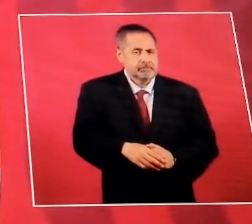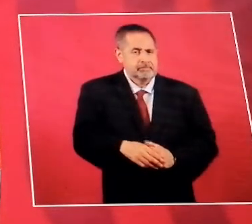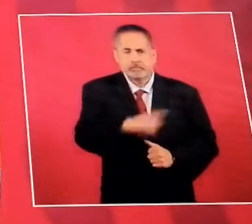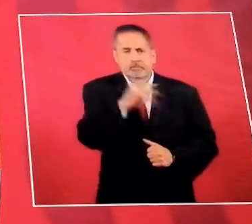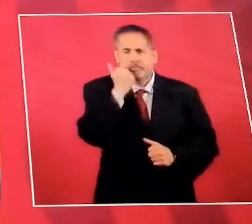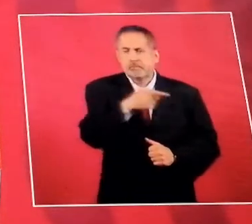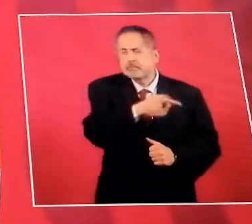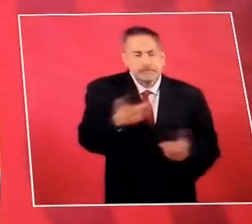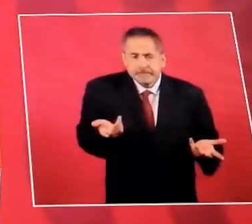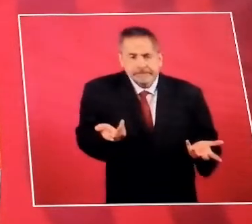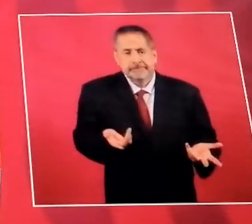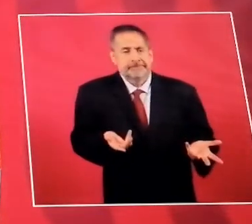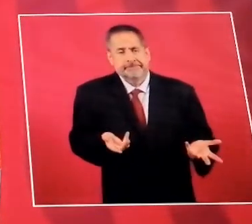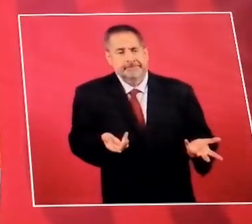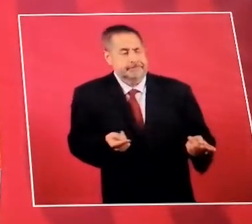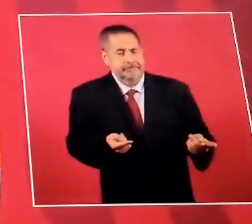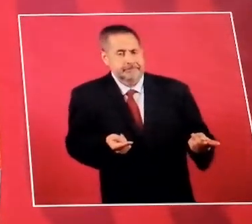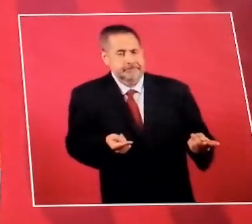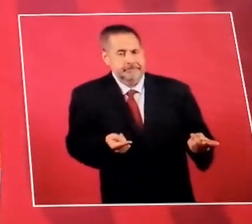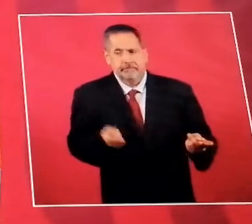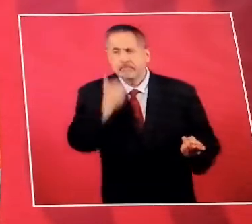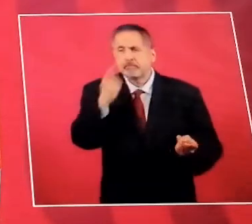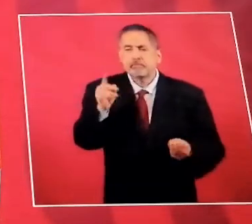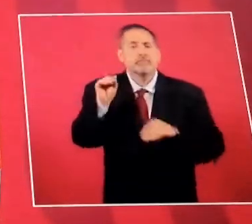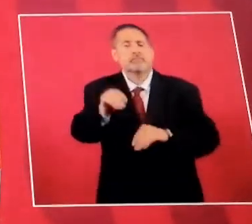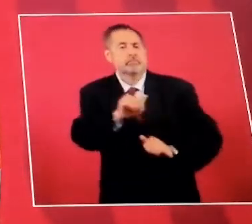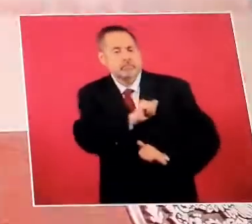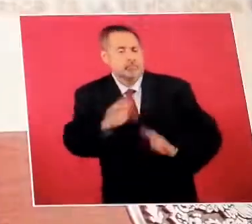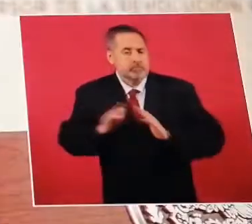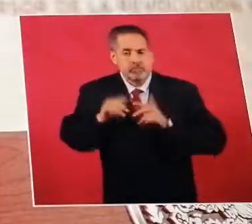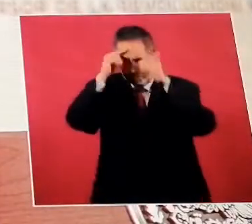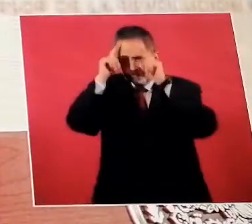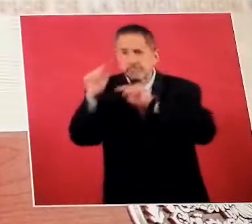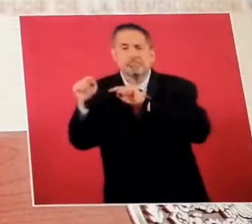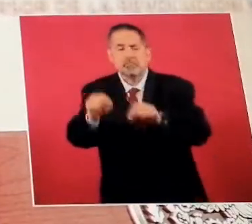pues no quieren que estén el ejército y la marina.